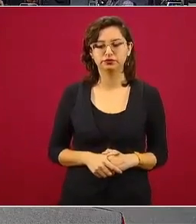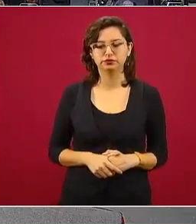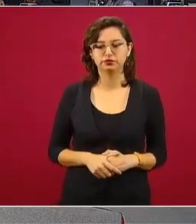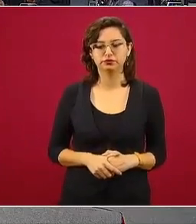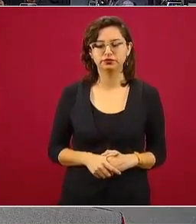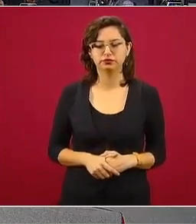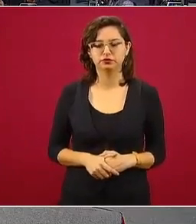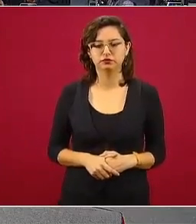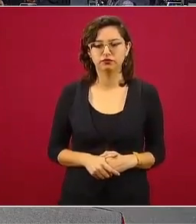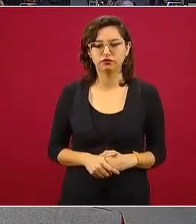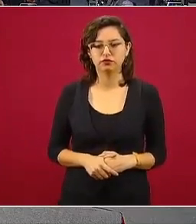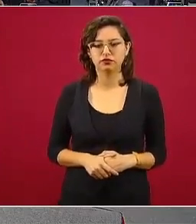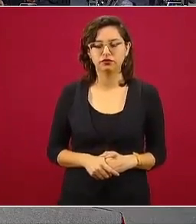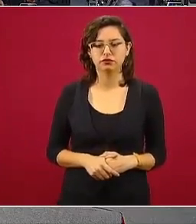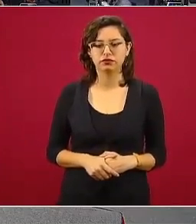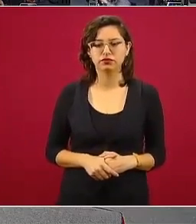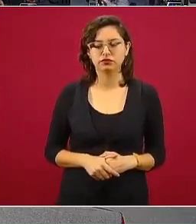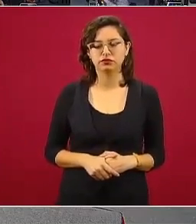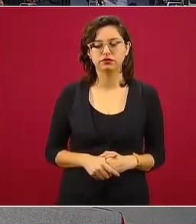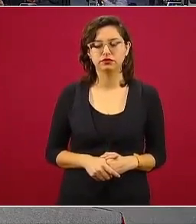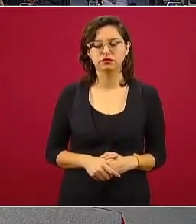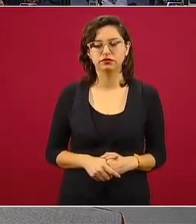Miren, me dieron